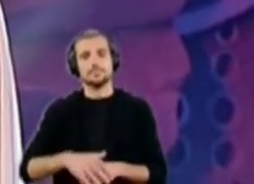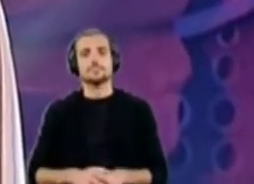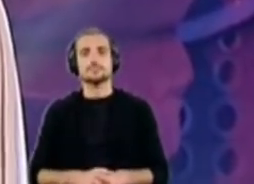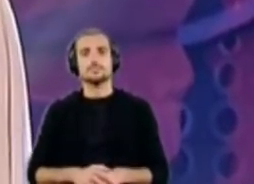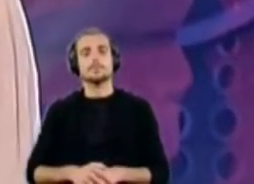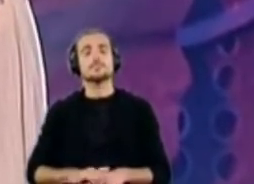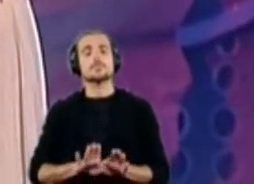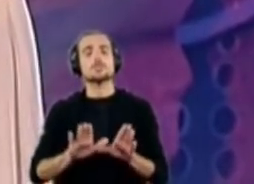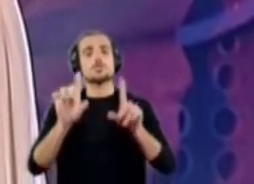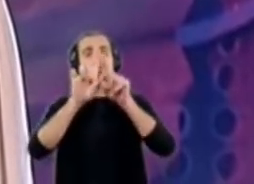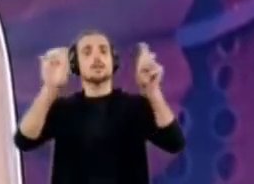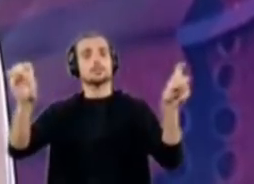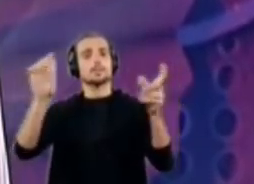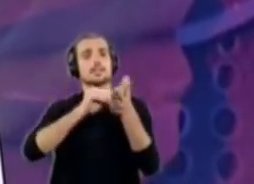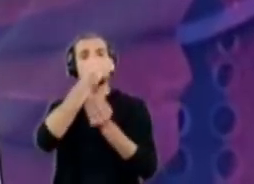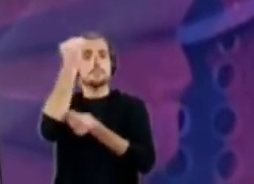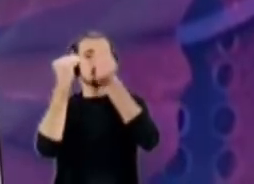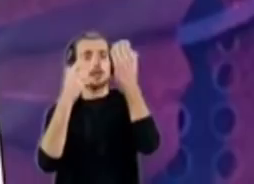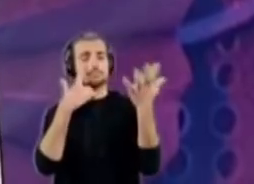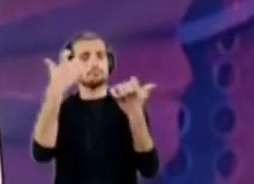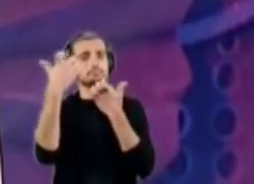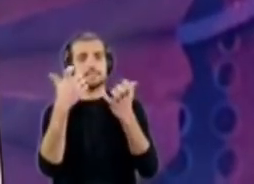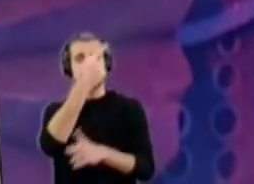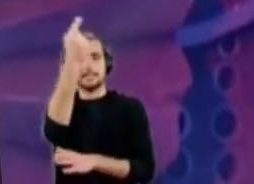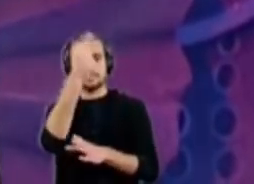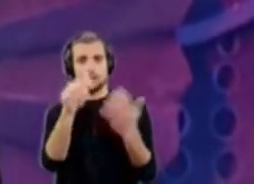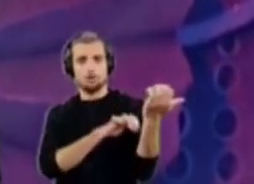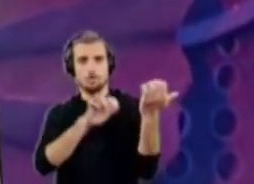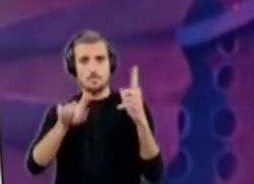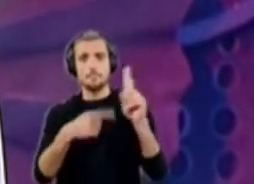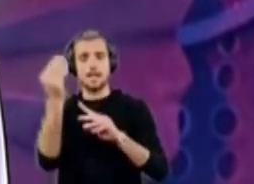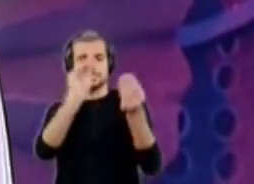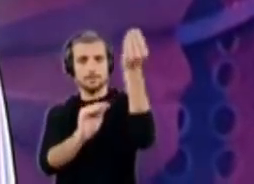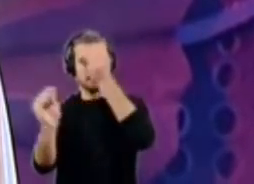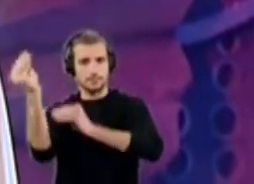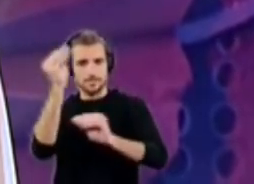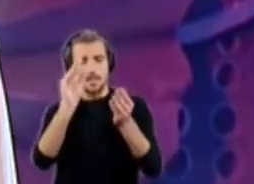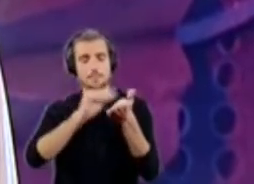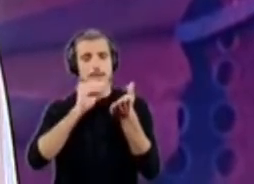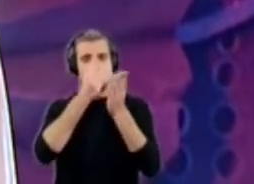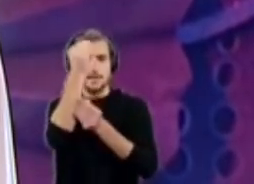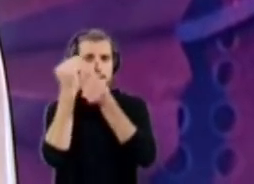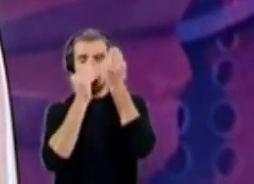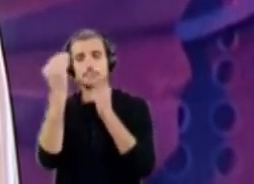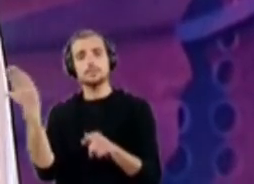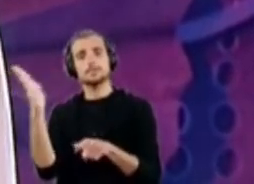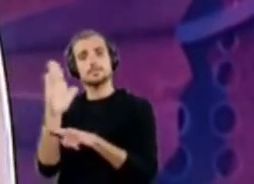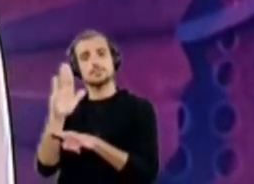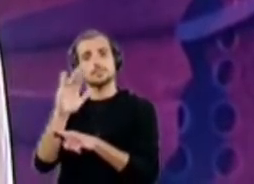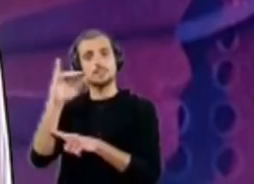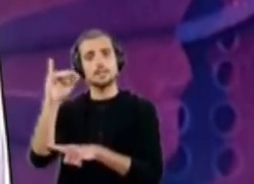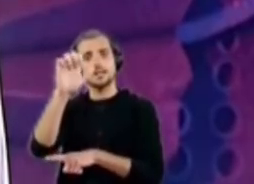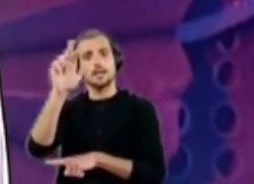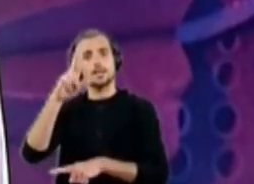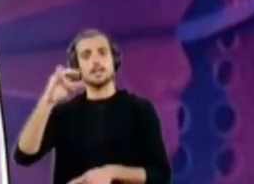Ersua, Makeup Art, Fotografía, Diseño Gráfico, Decoración y Caracterización, presentan a Jericó